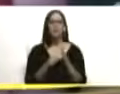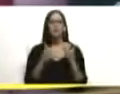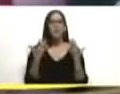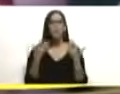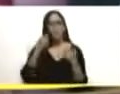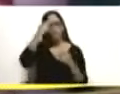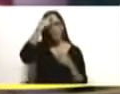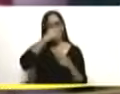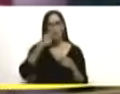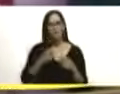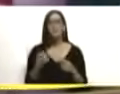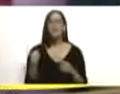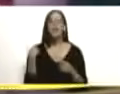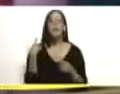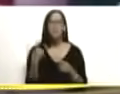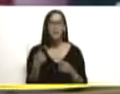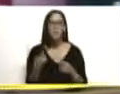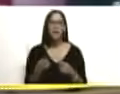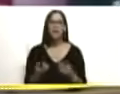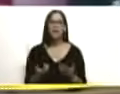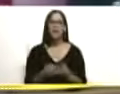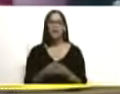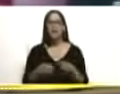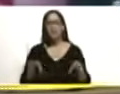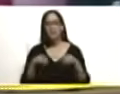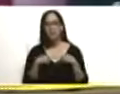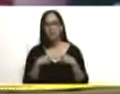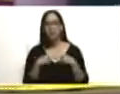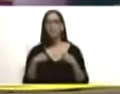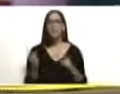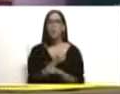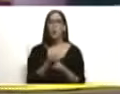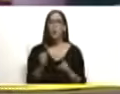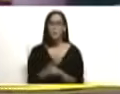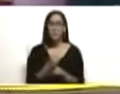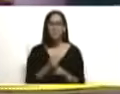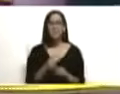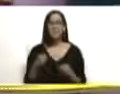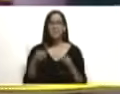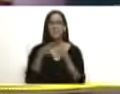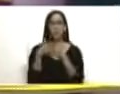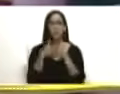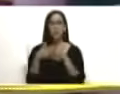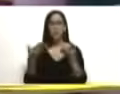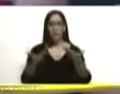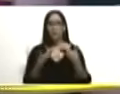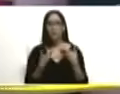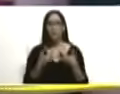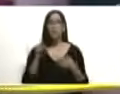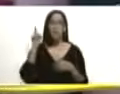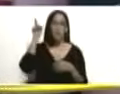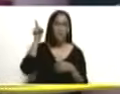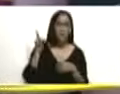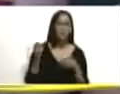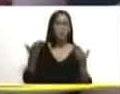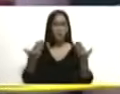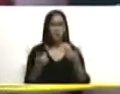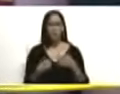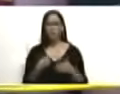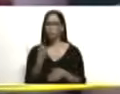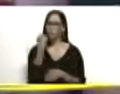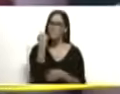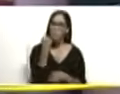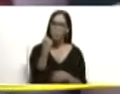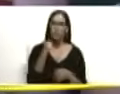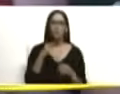ha sido la primera receptora también de los golpes que el imperialismo nos ha dado. Y aunque ellos han venido con sus puños, con